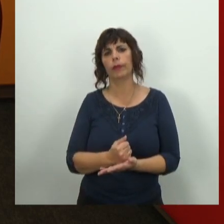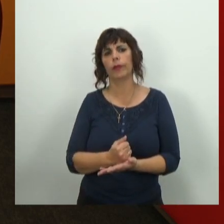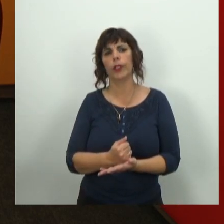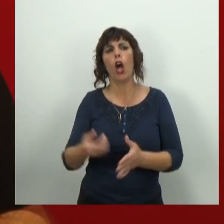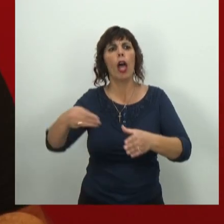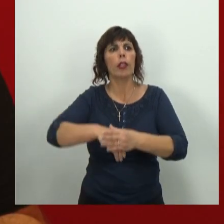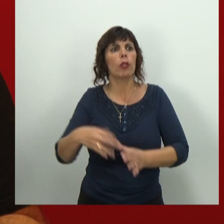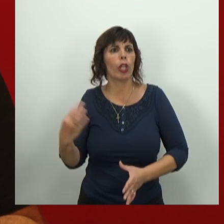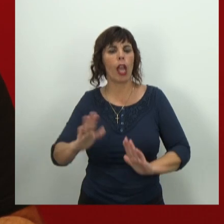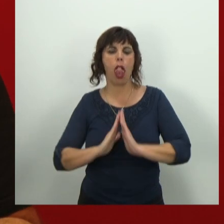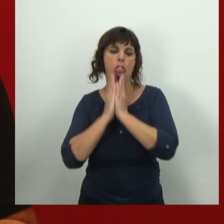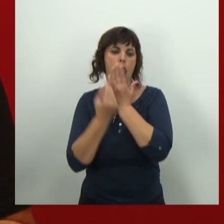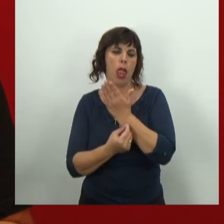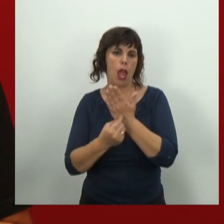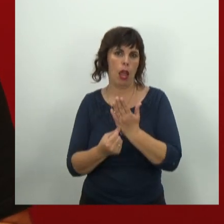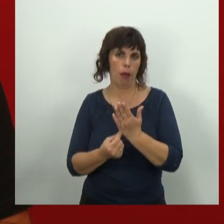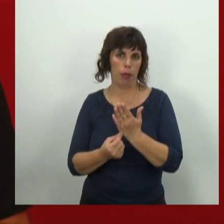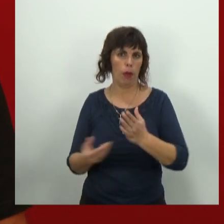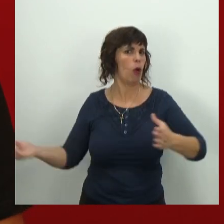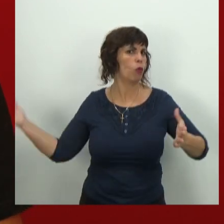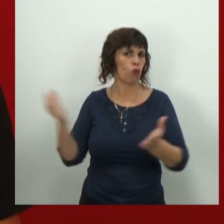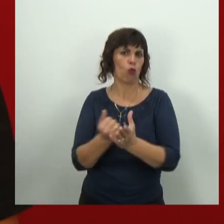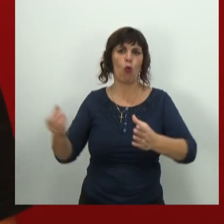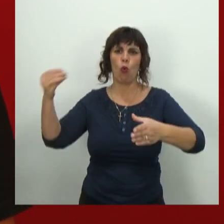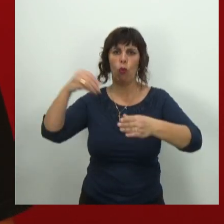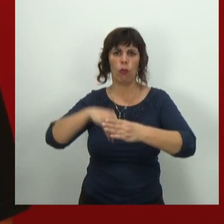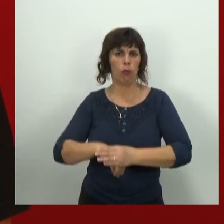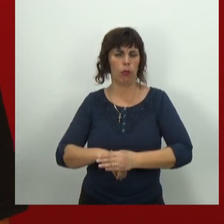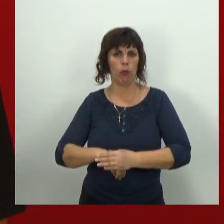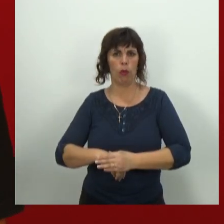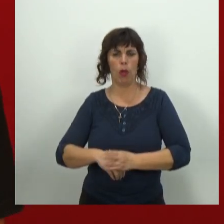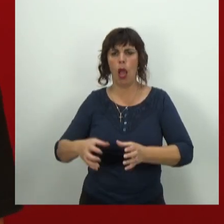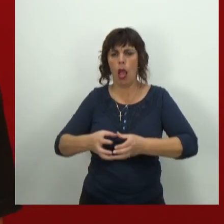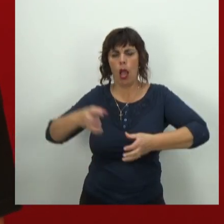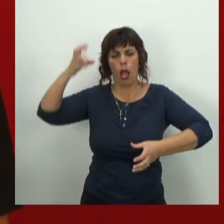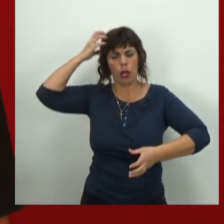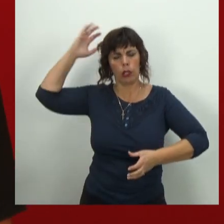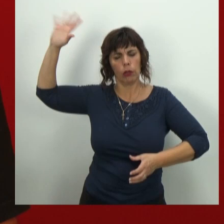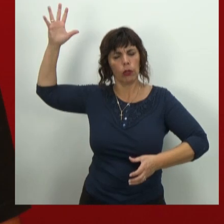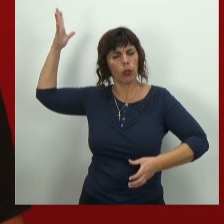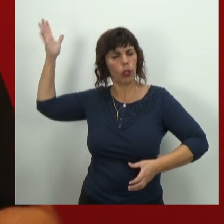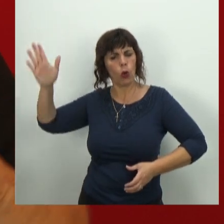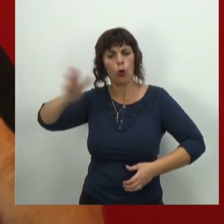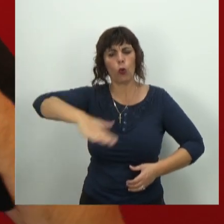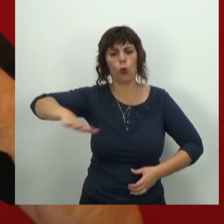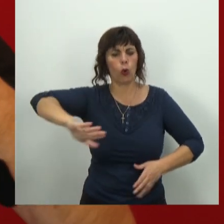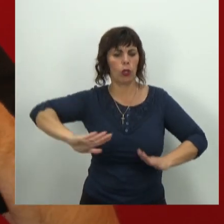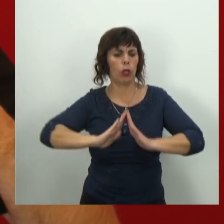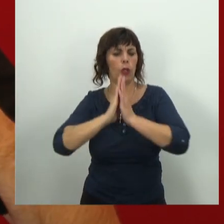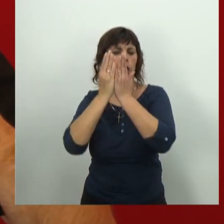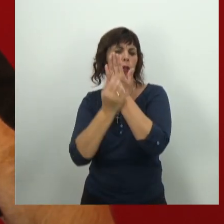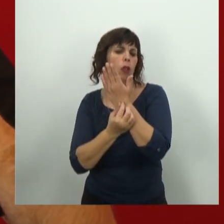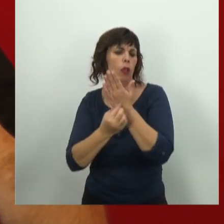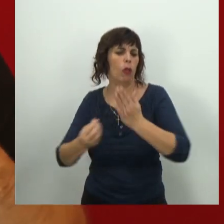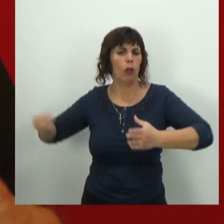palabra. Todo el reino de los cielos está en la palabra. El reino de los